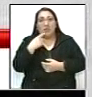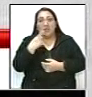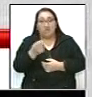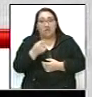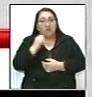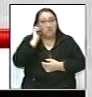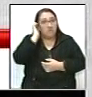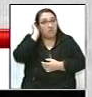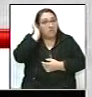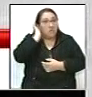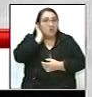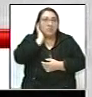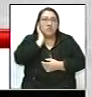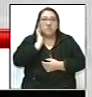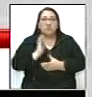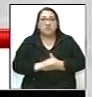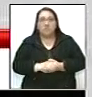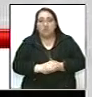era